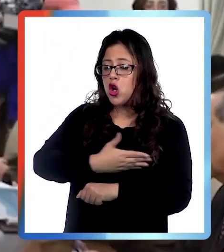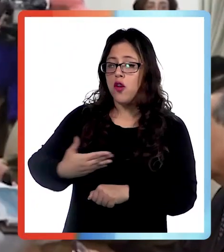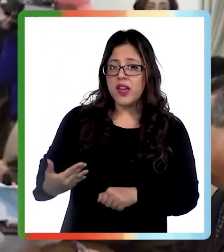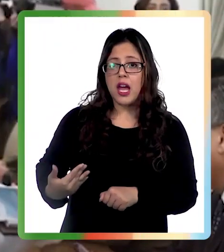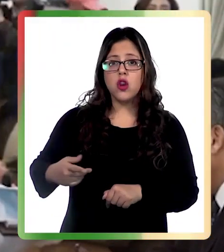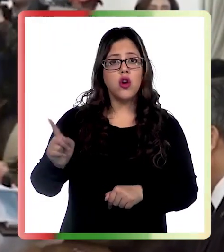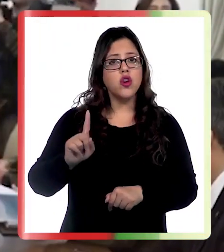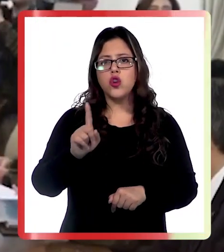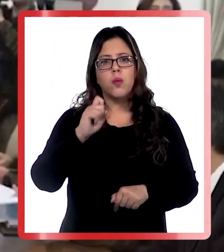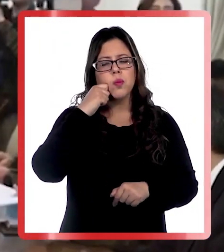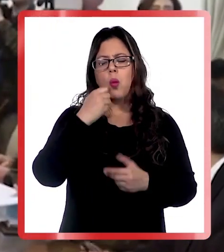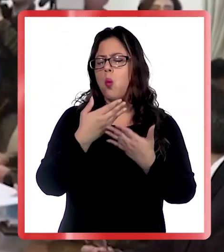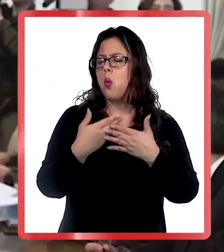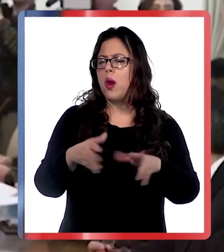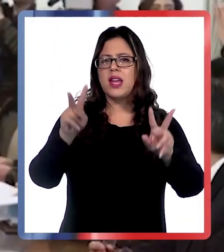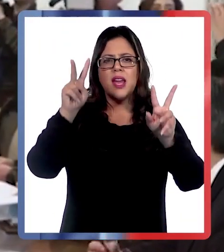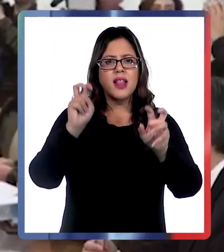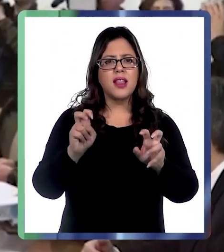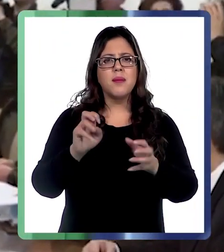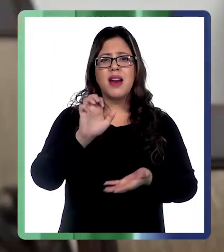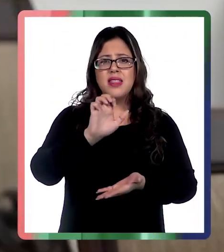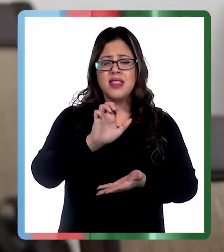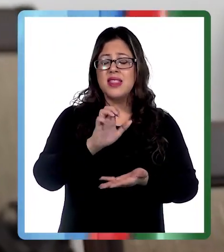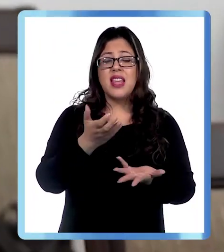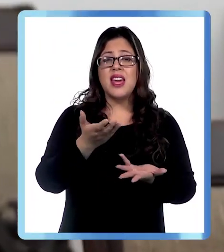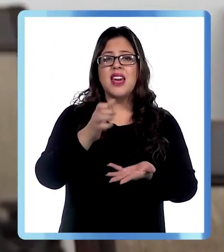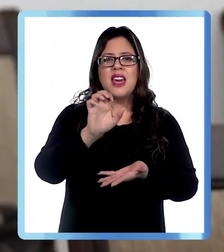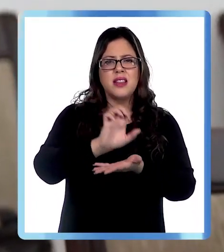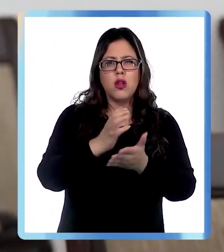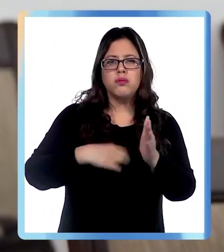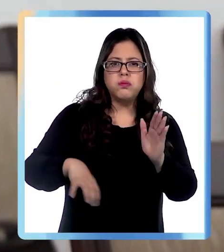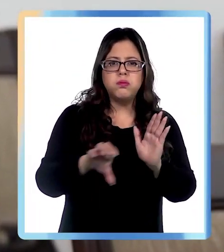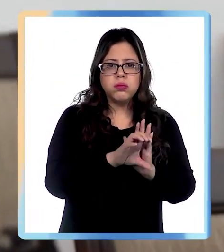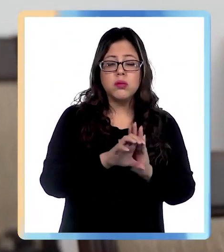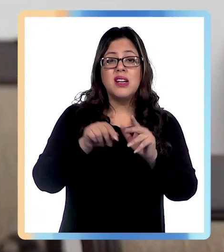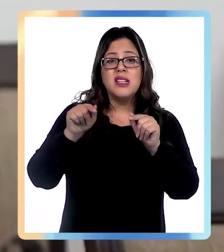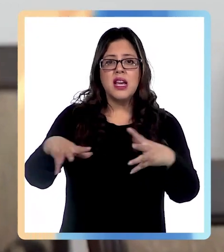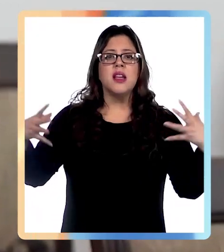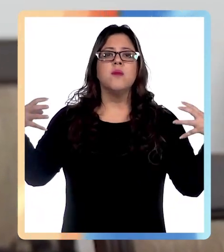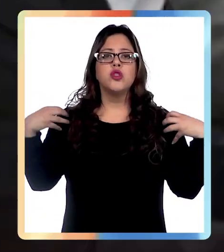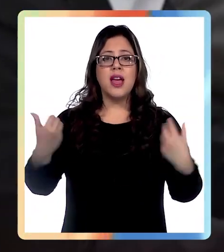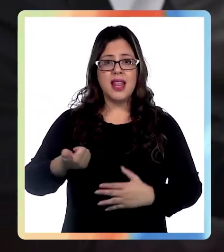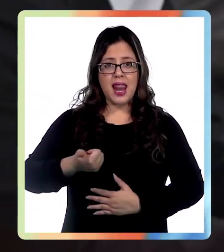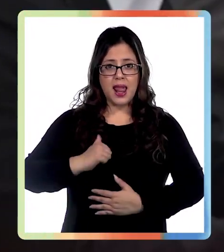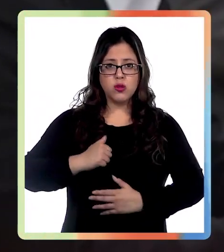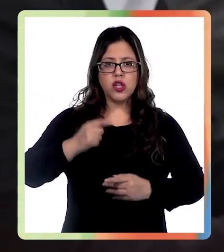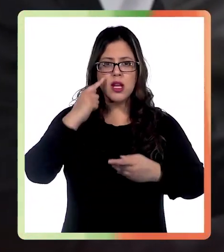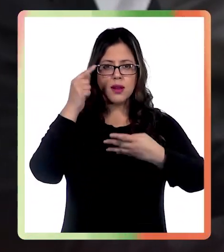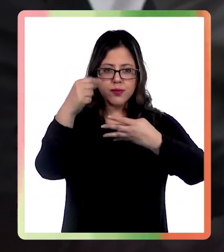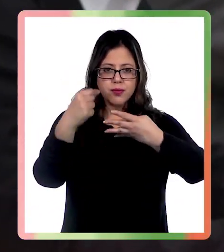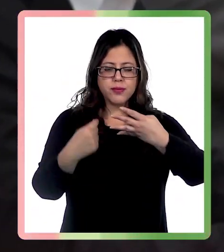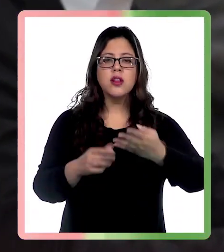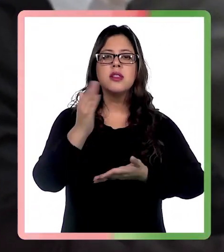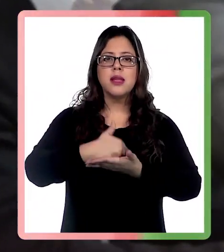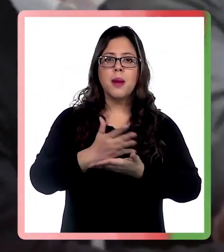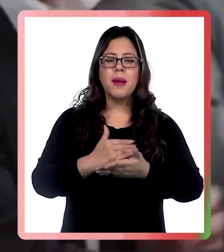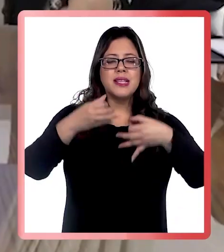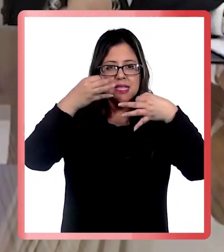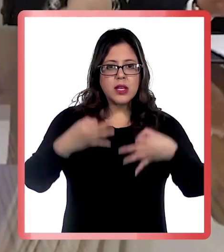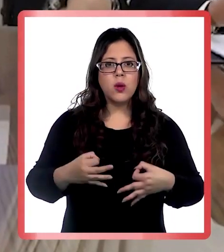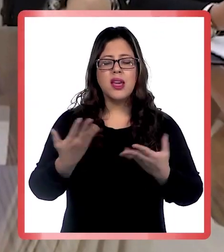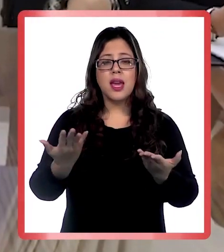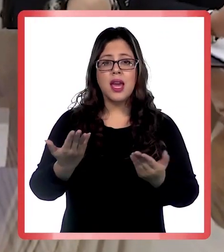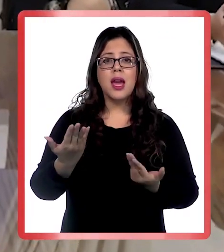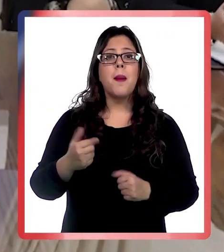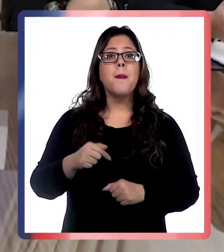ahora el gobierno descarta decretar cualquier medida de excepción constitucional y ha quedado en manos de las policías el análisis de un plan de